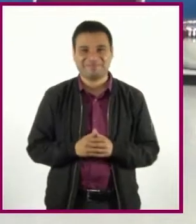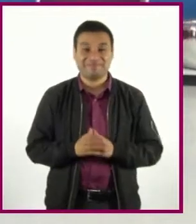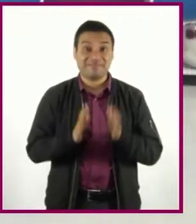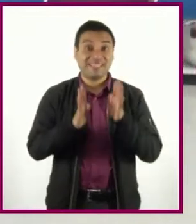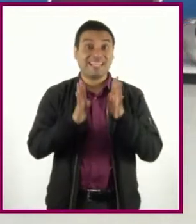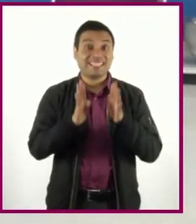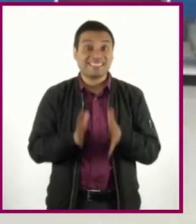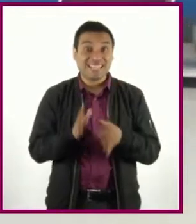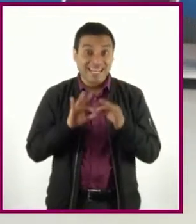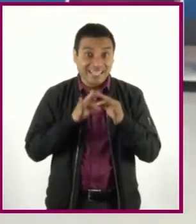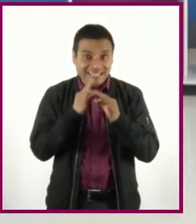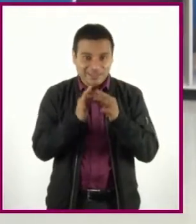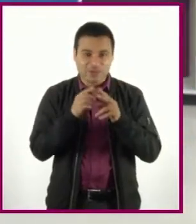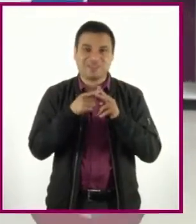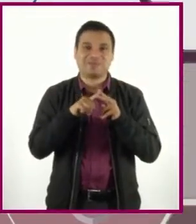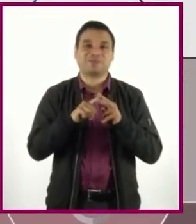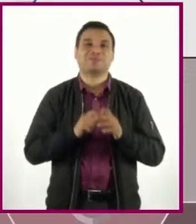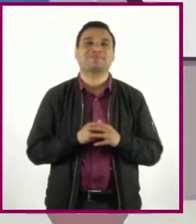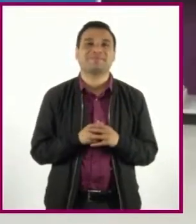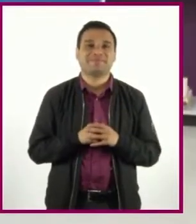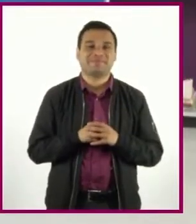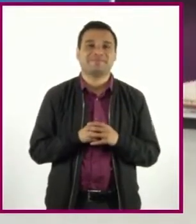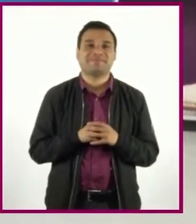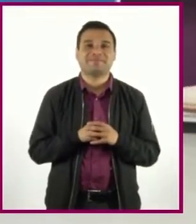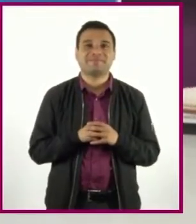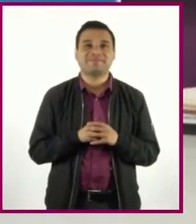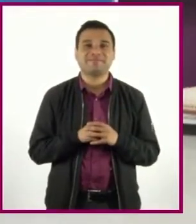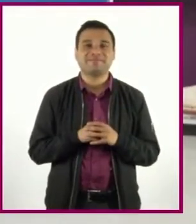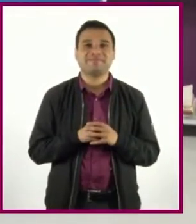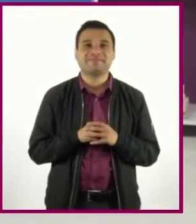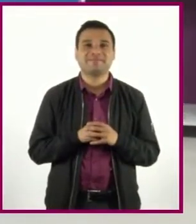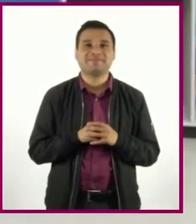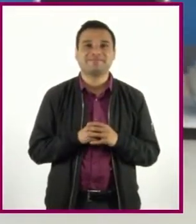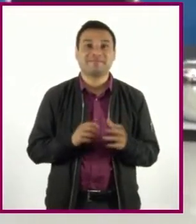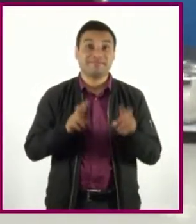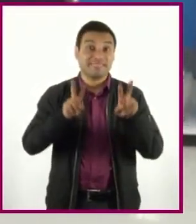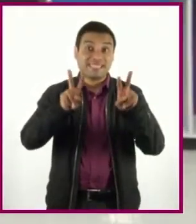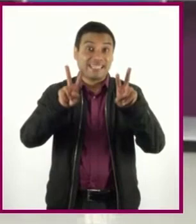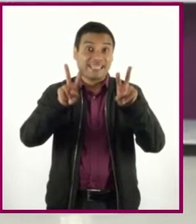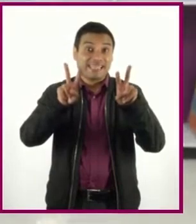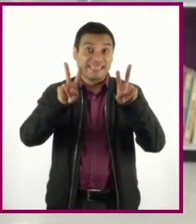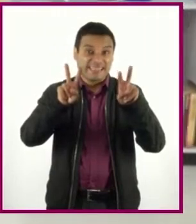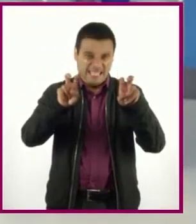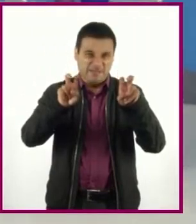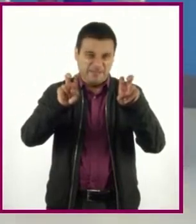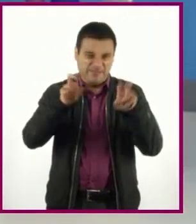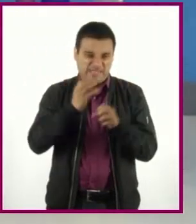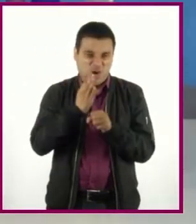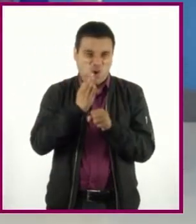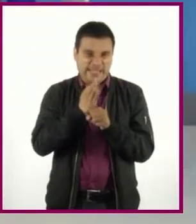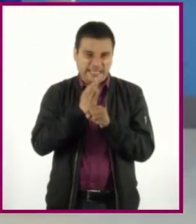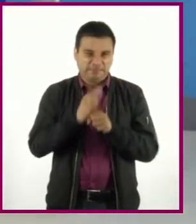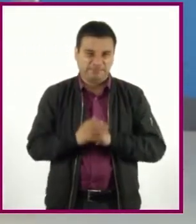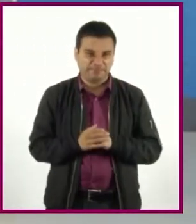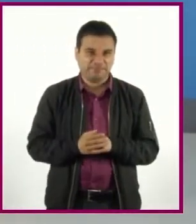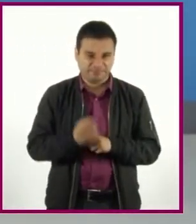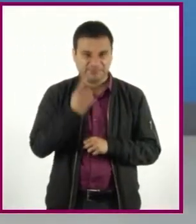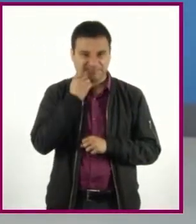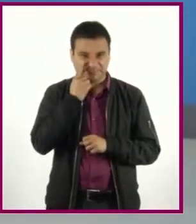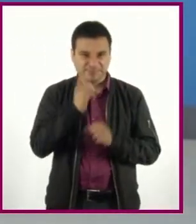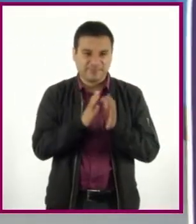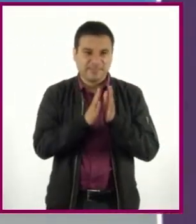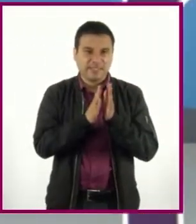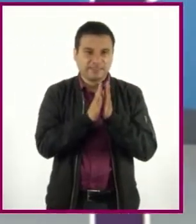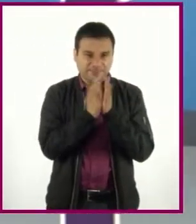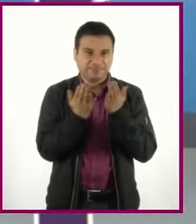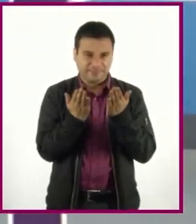están listos, ¡comenzamos! Relacionado con el tema de hoy, nuestra sección Leer para